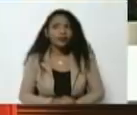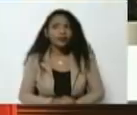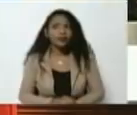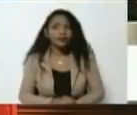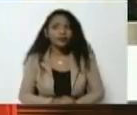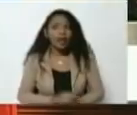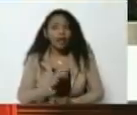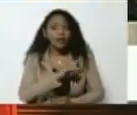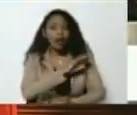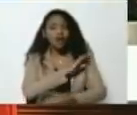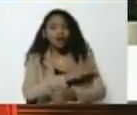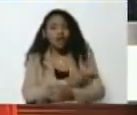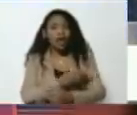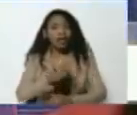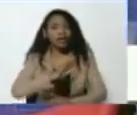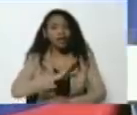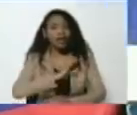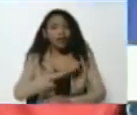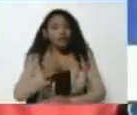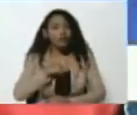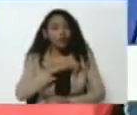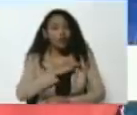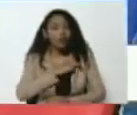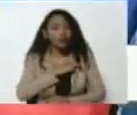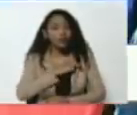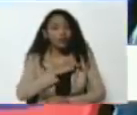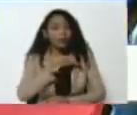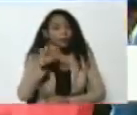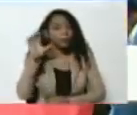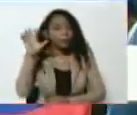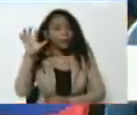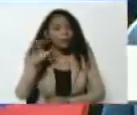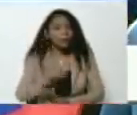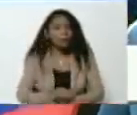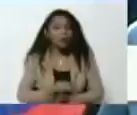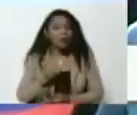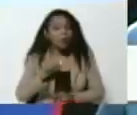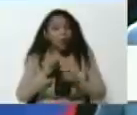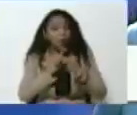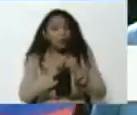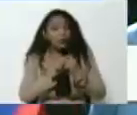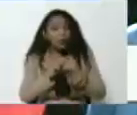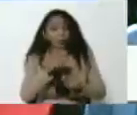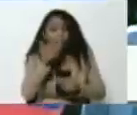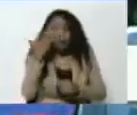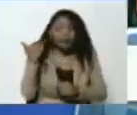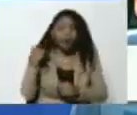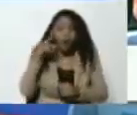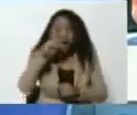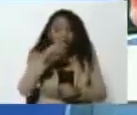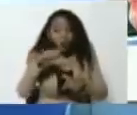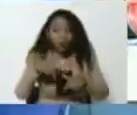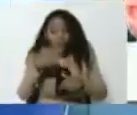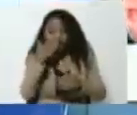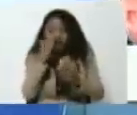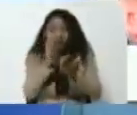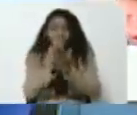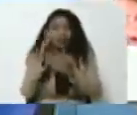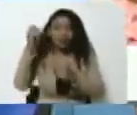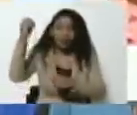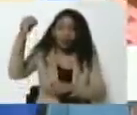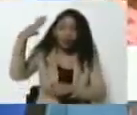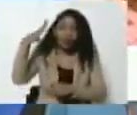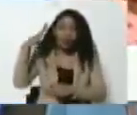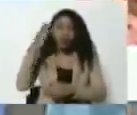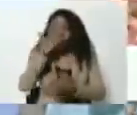Esa es la fortaleza que tiene nuestra patria. Por eso hace 2 años, cuando me paré frente a este sol,